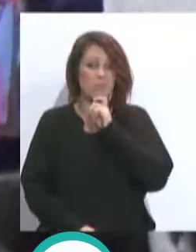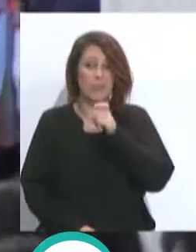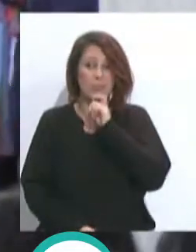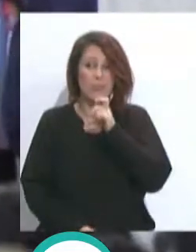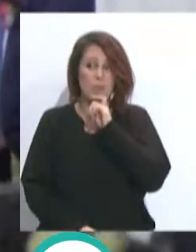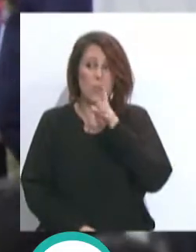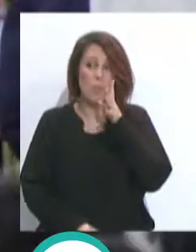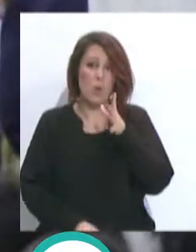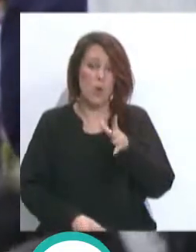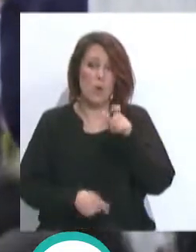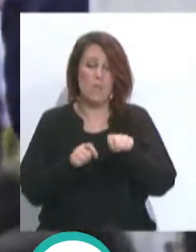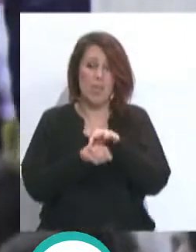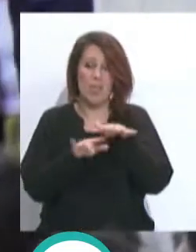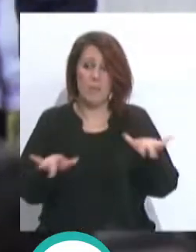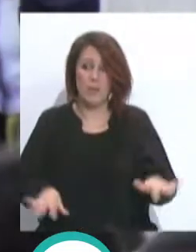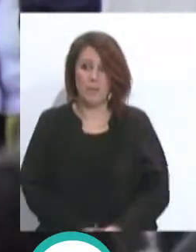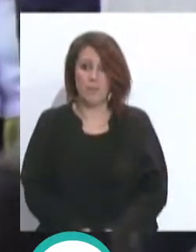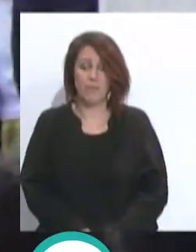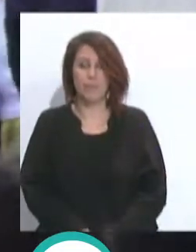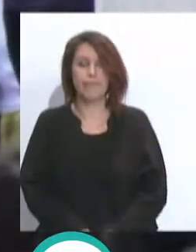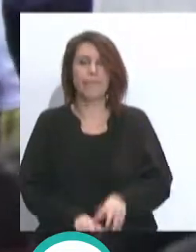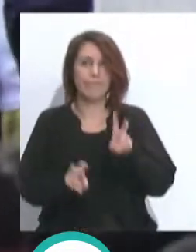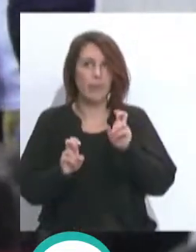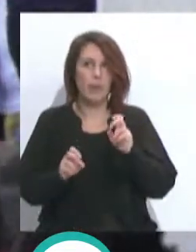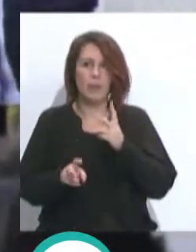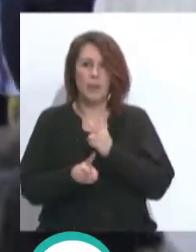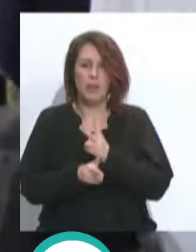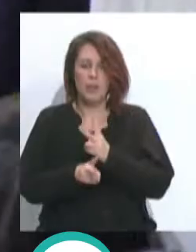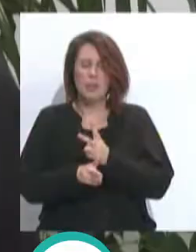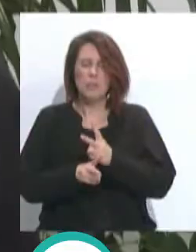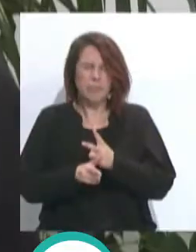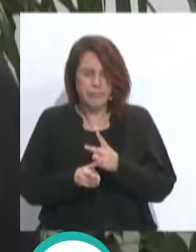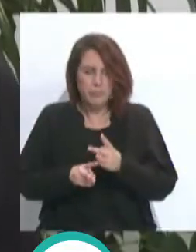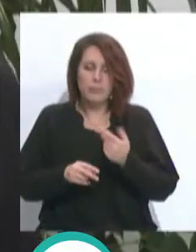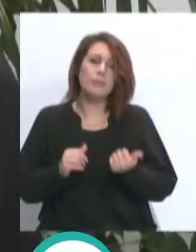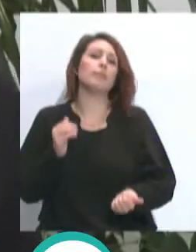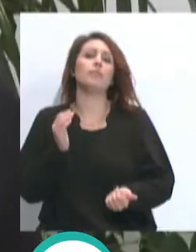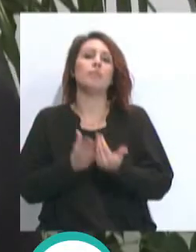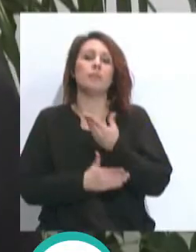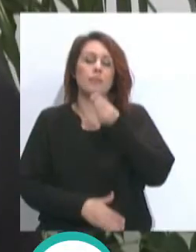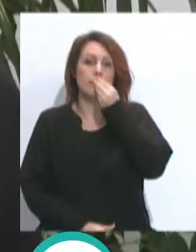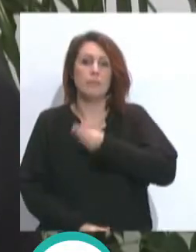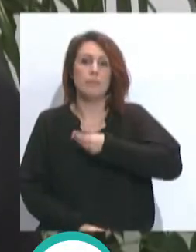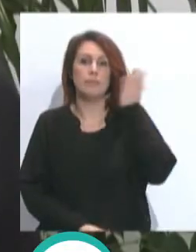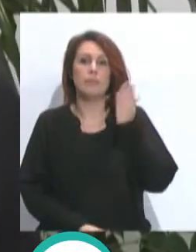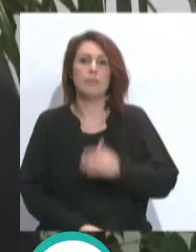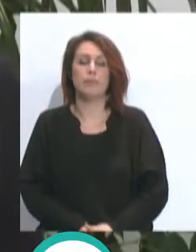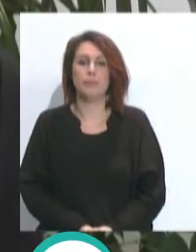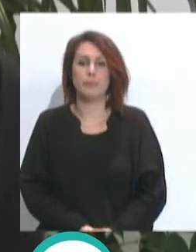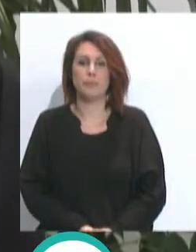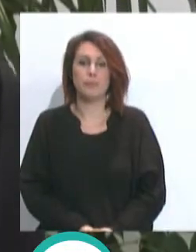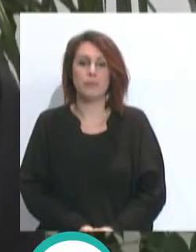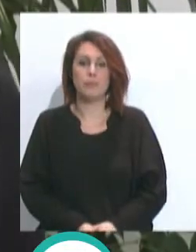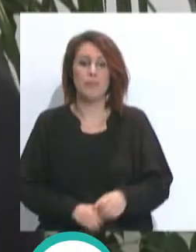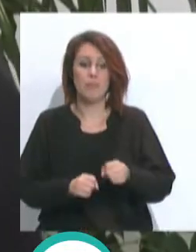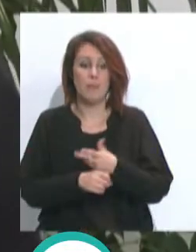como consecuencia de la pandemia. Referente a la hostelería, fue unos días magníficos. Las